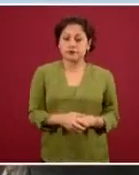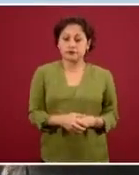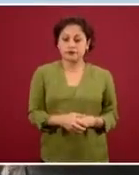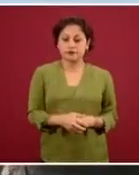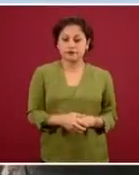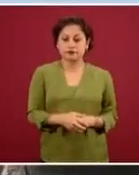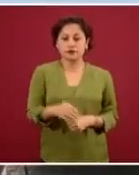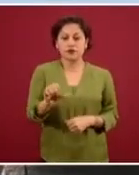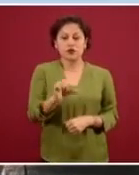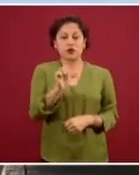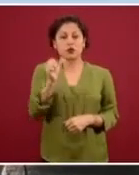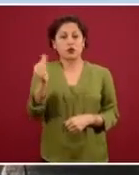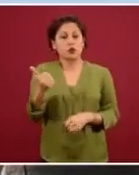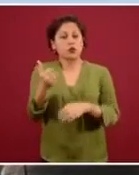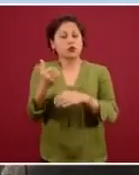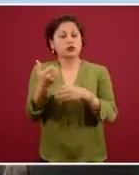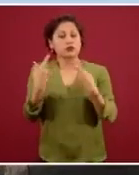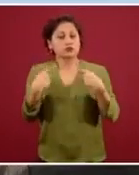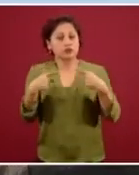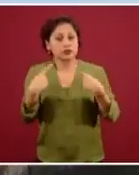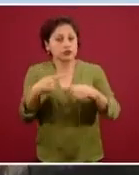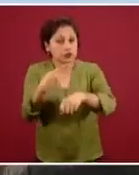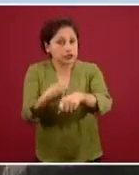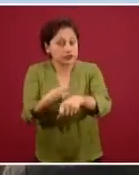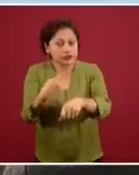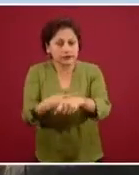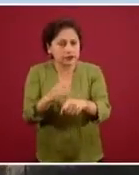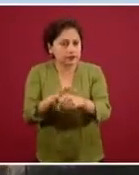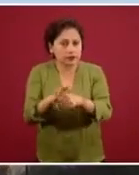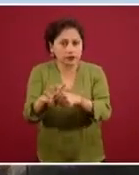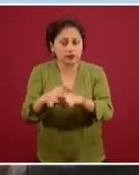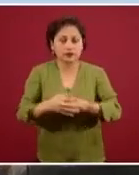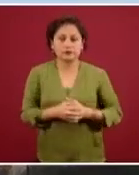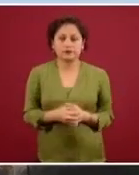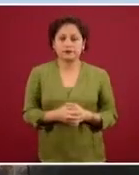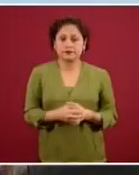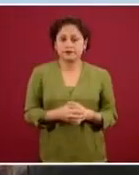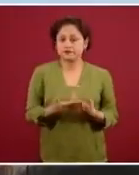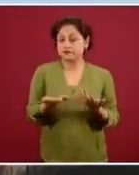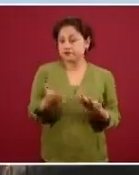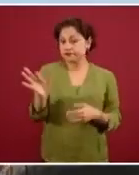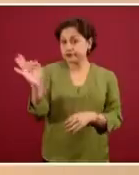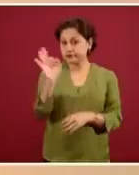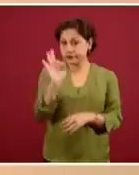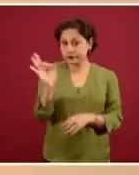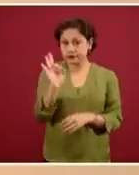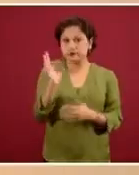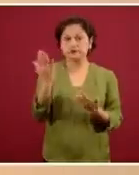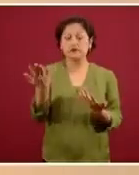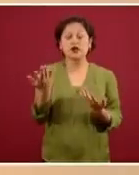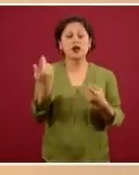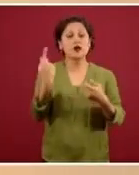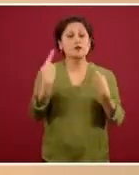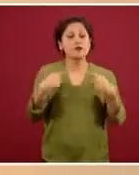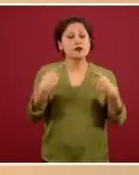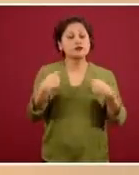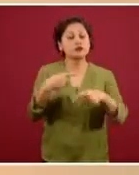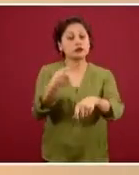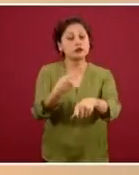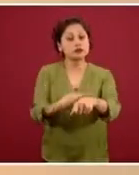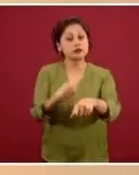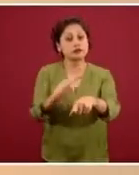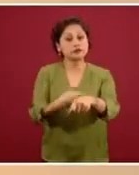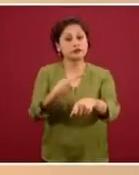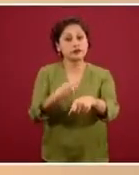Otros padecimientos que requieren transfusión sanguínea de manera urgente, que puede ser que son individuos que